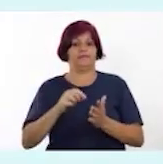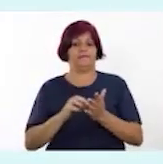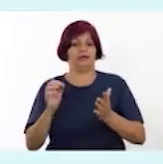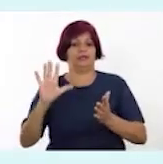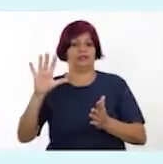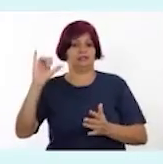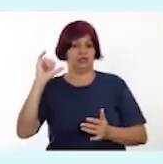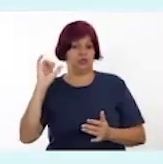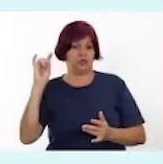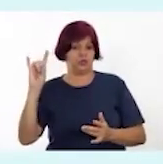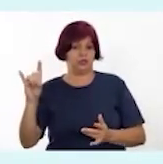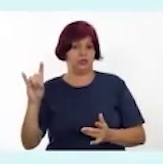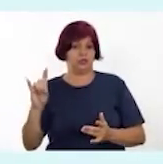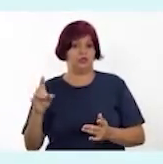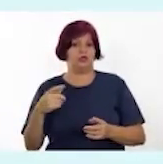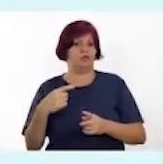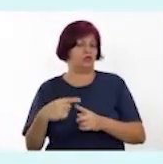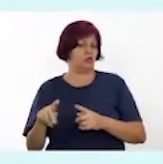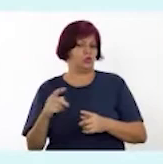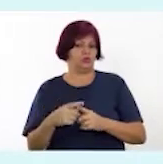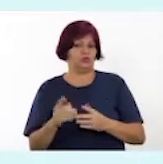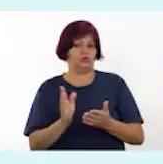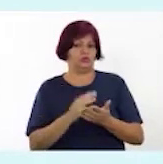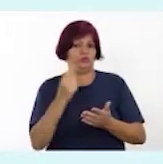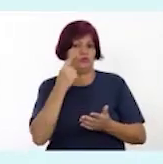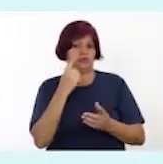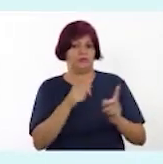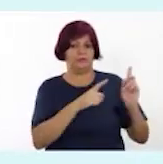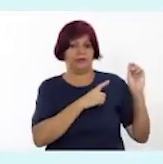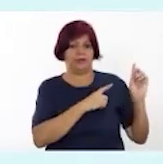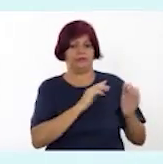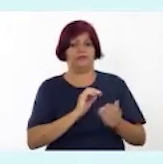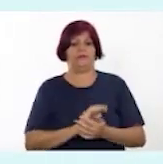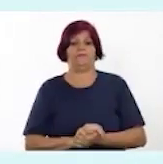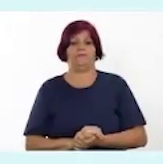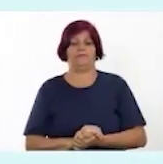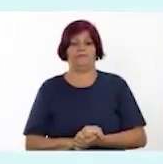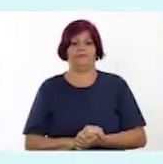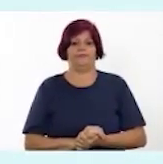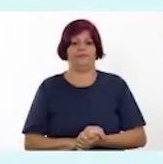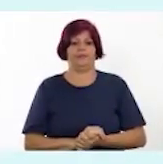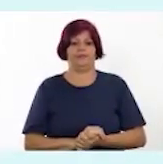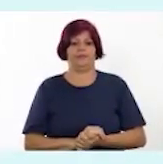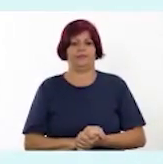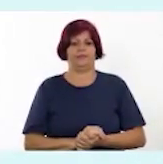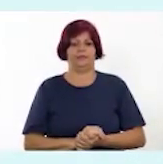integradores de matemáticas para la enseñanza media superior en la página 85.